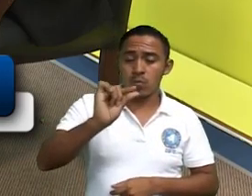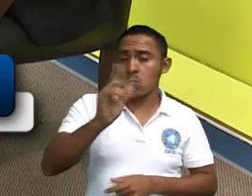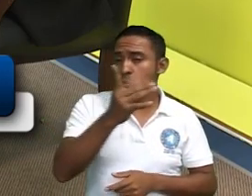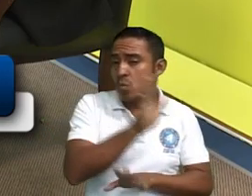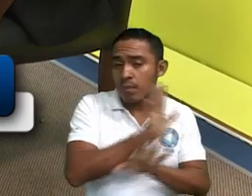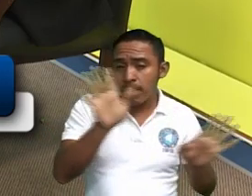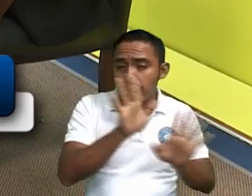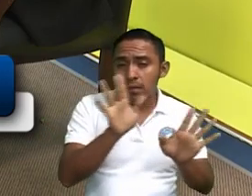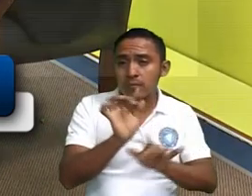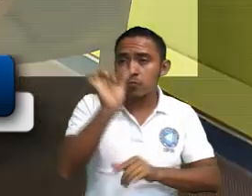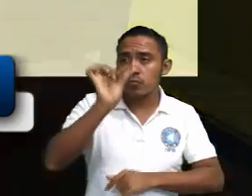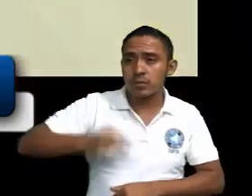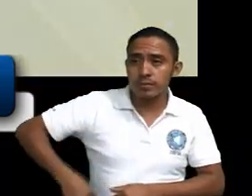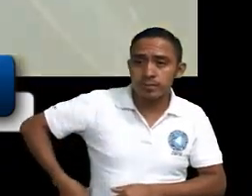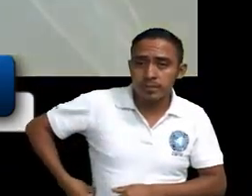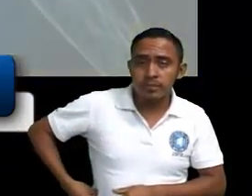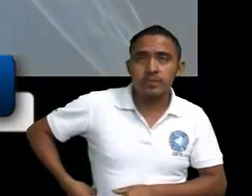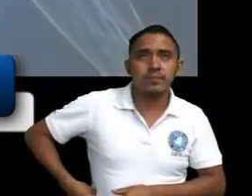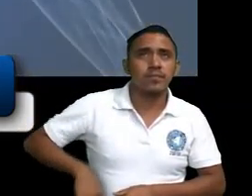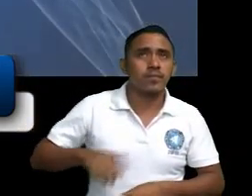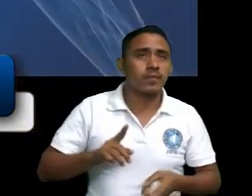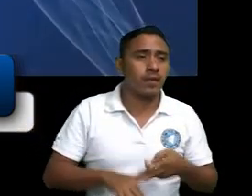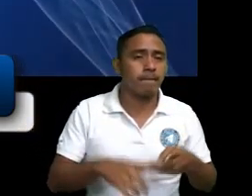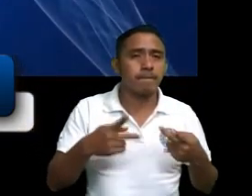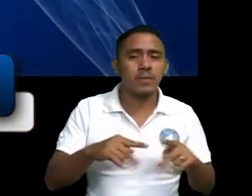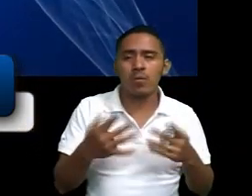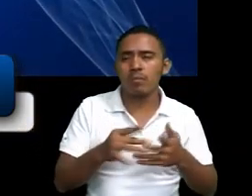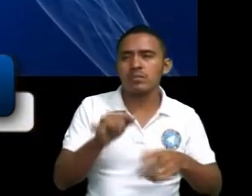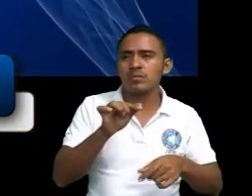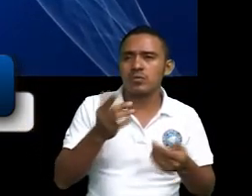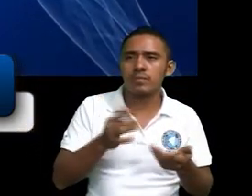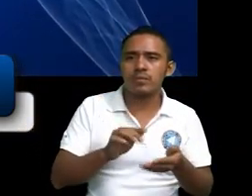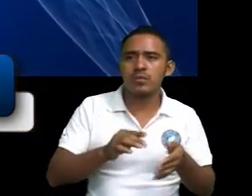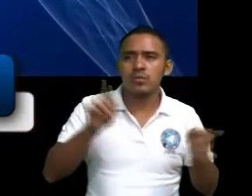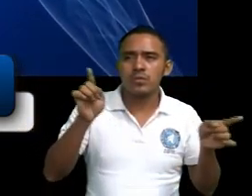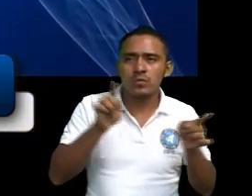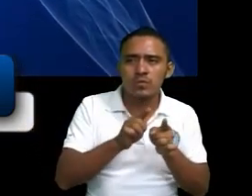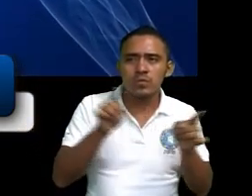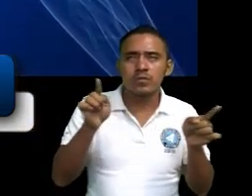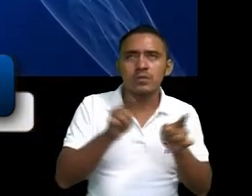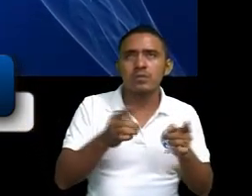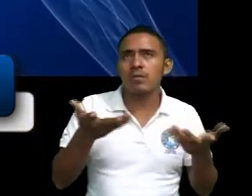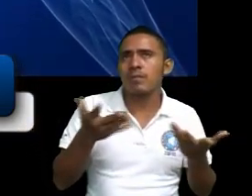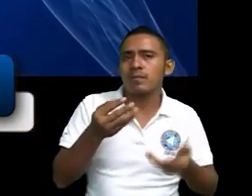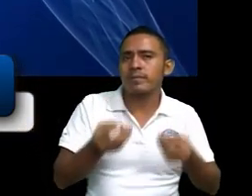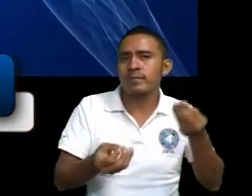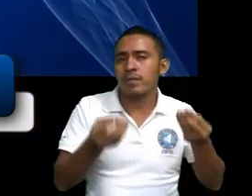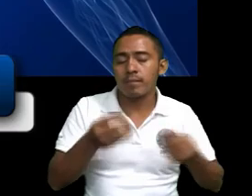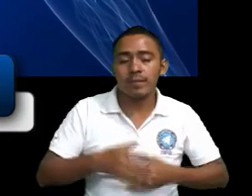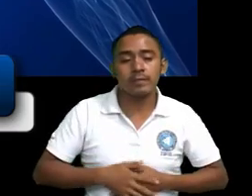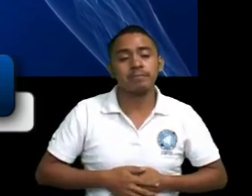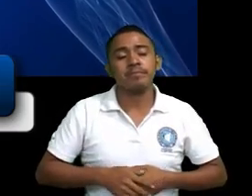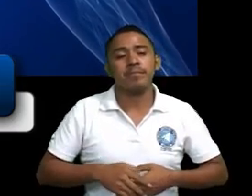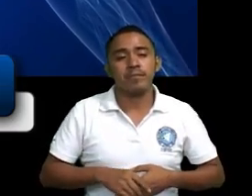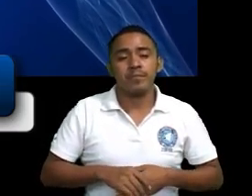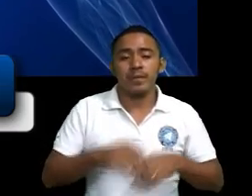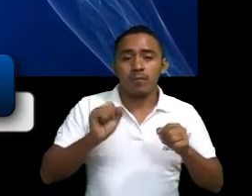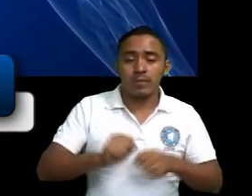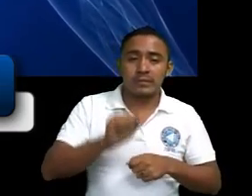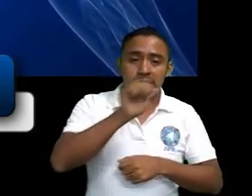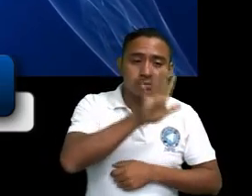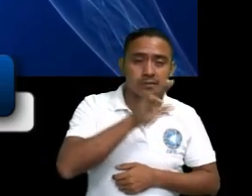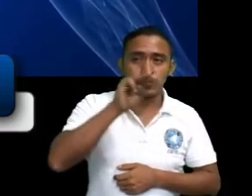biliar, o sea, una sola piedrecita. Pero hablemos del tamaño. ¿Qué tamaño pueden ser? Son variables. Normalmente pueden ser de 5